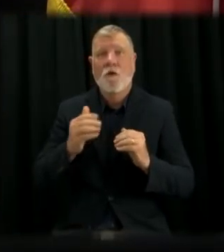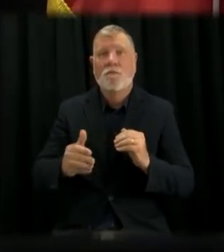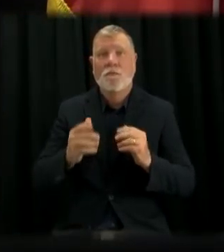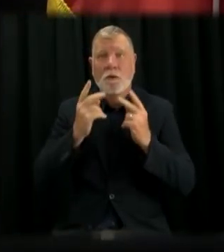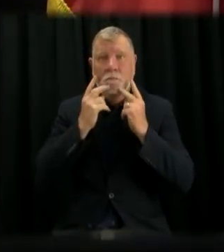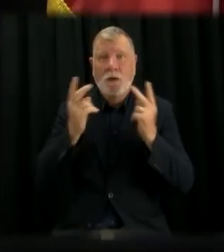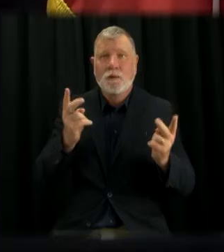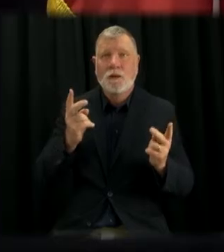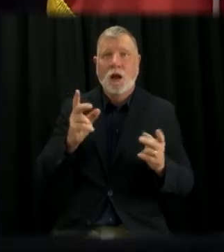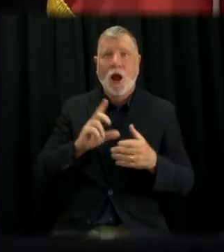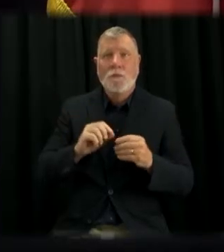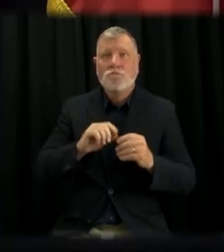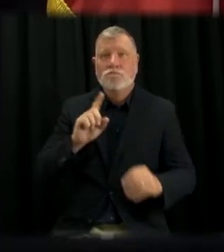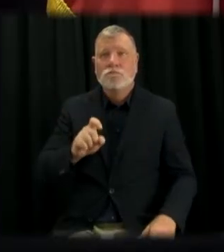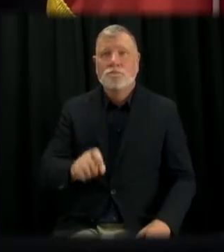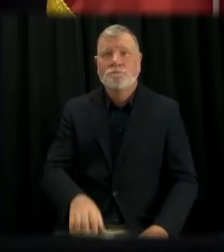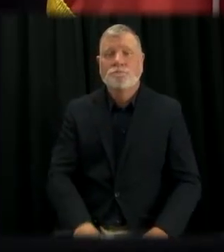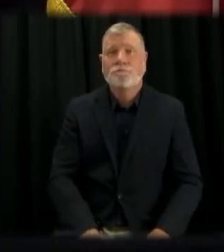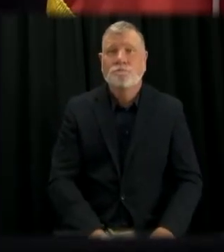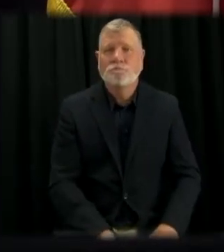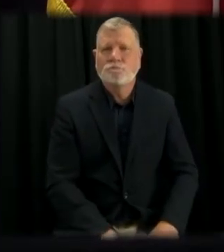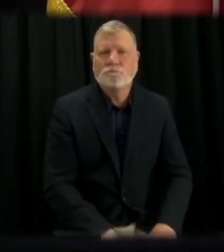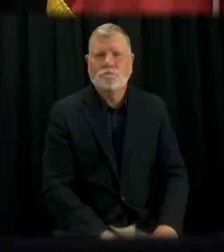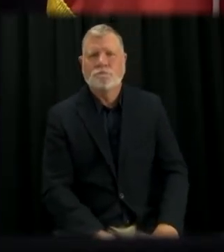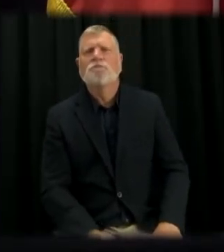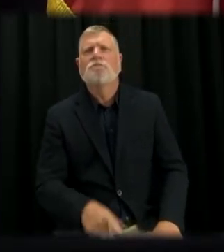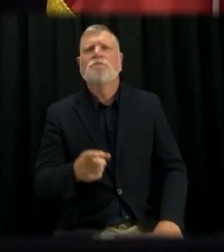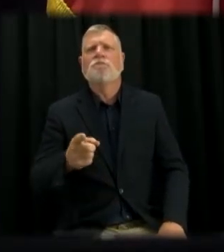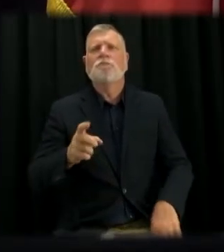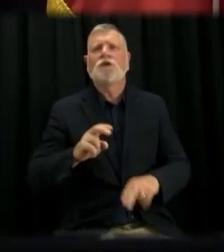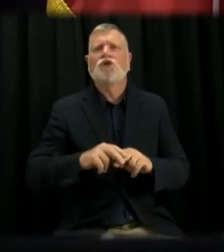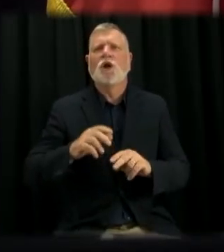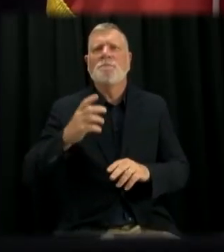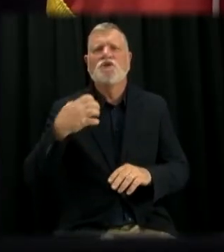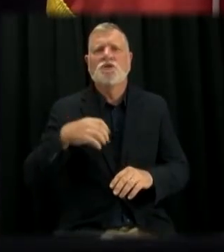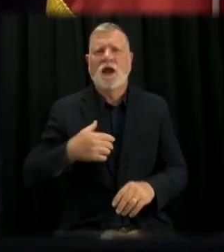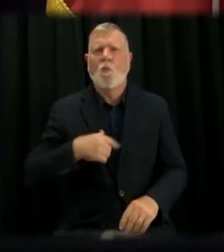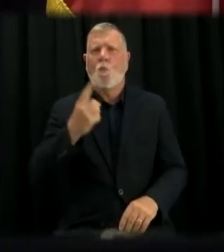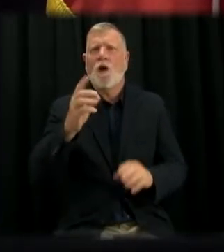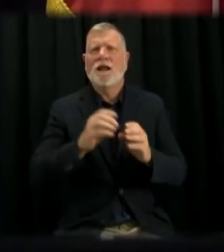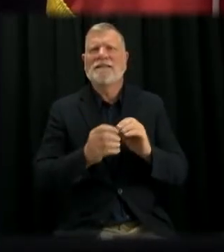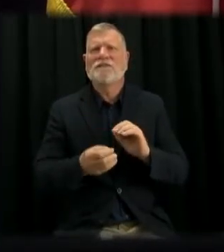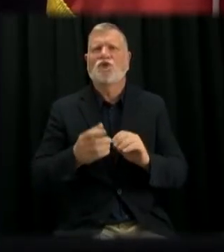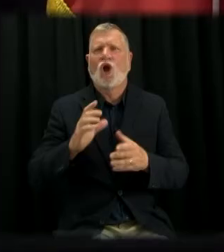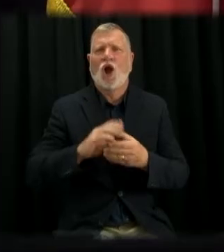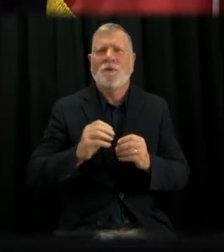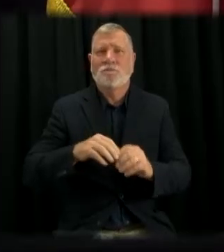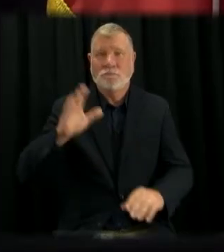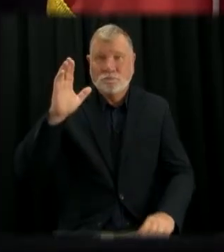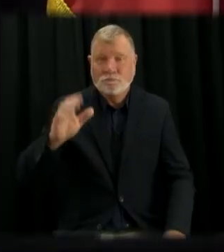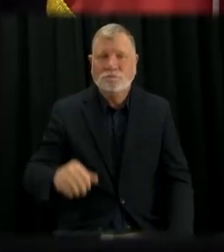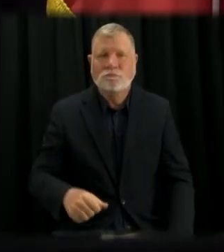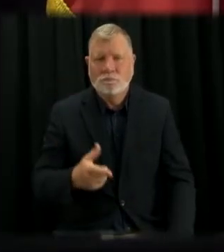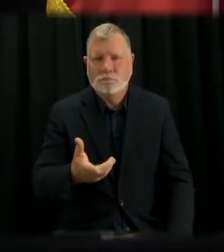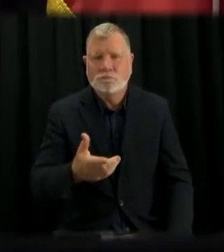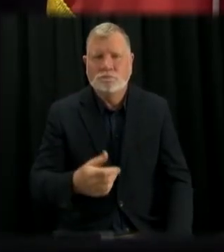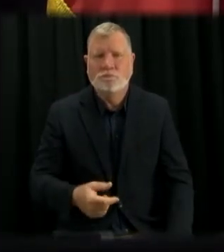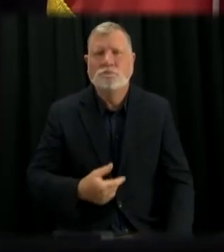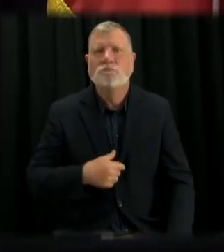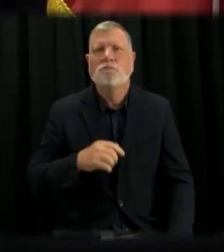antes de que continuemos a comentarios públicos? ¿No? Señor presidente, tengo un comentario adicional. Claro que sí. ¿Cómo no,